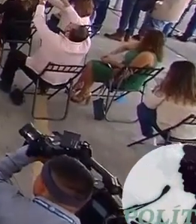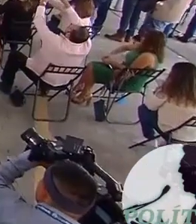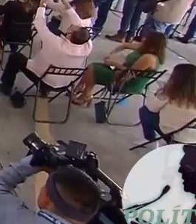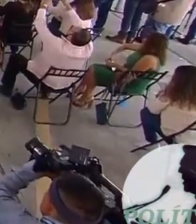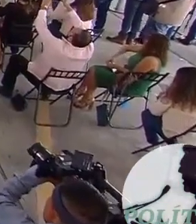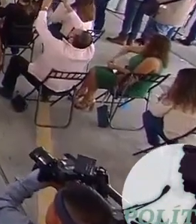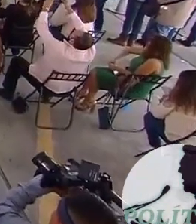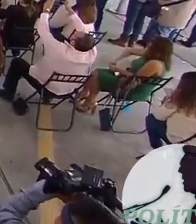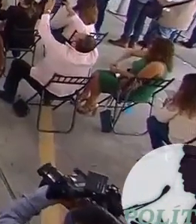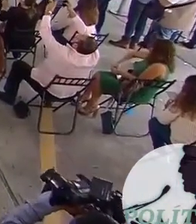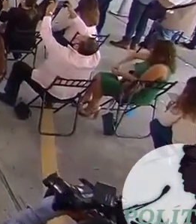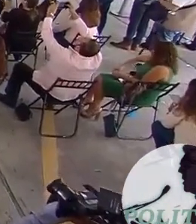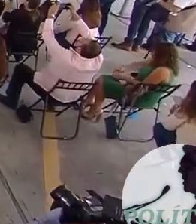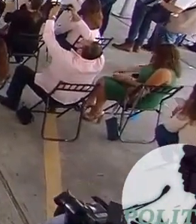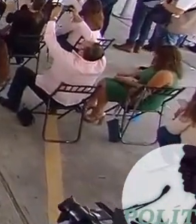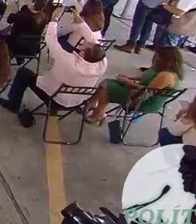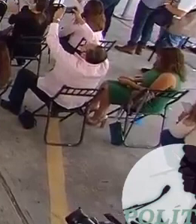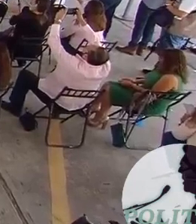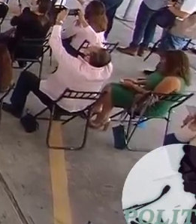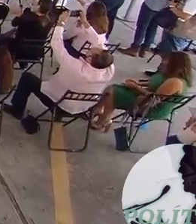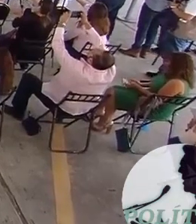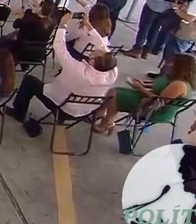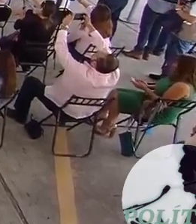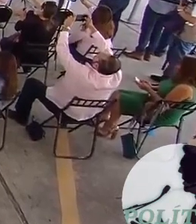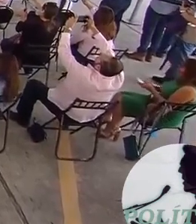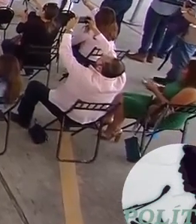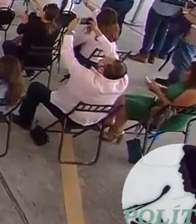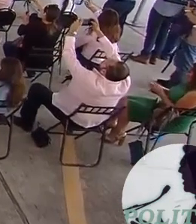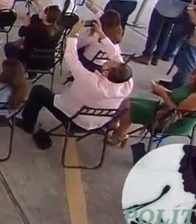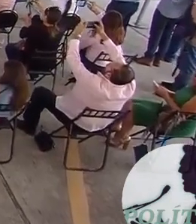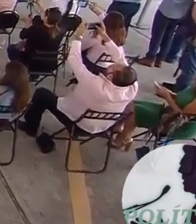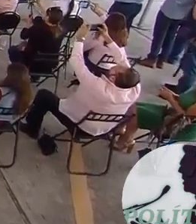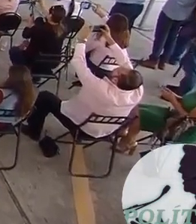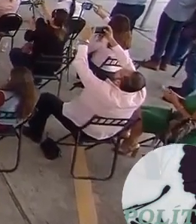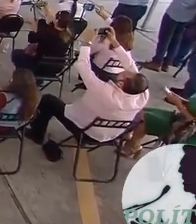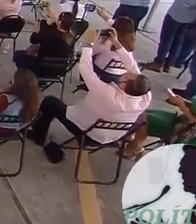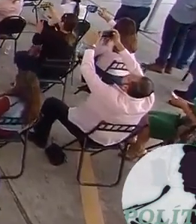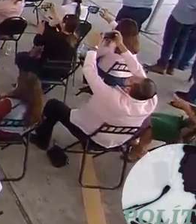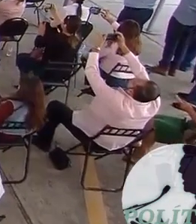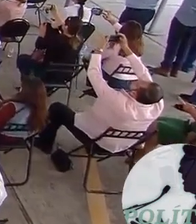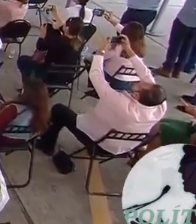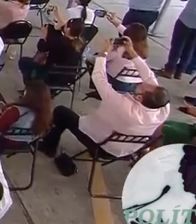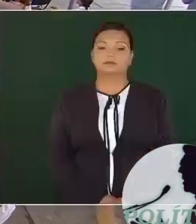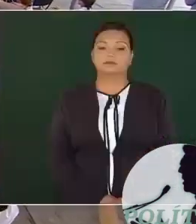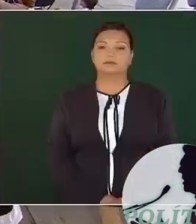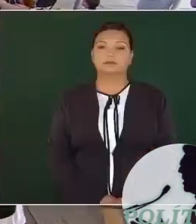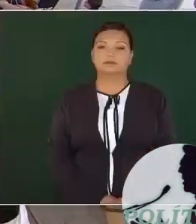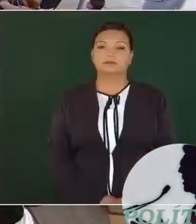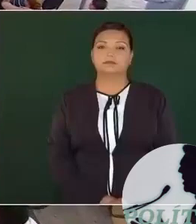pues nos da muchísimo gusto estar aquí en Ciudad Madero, en